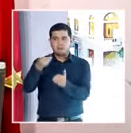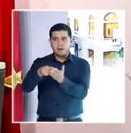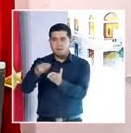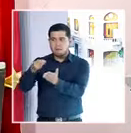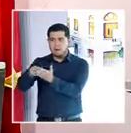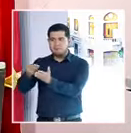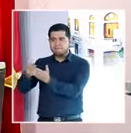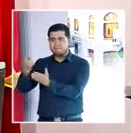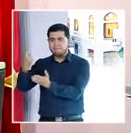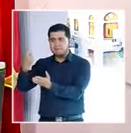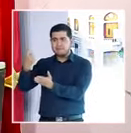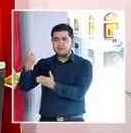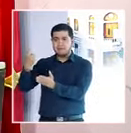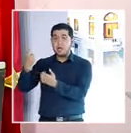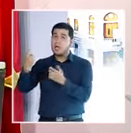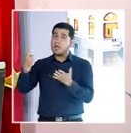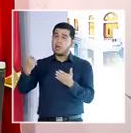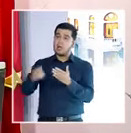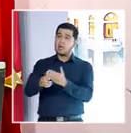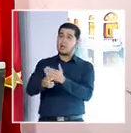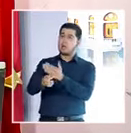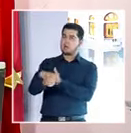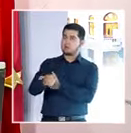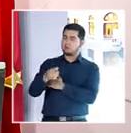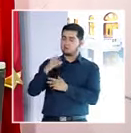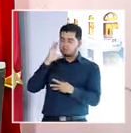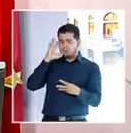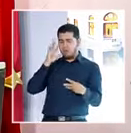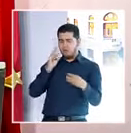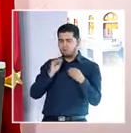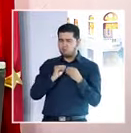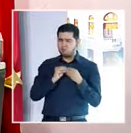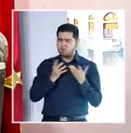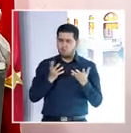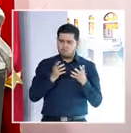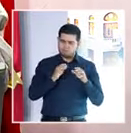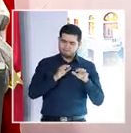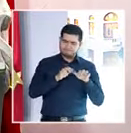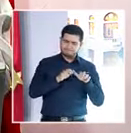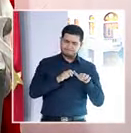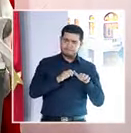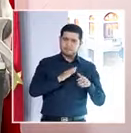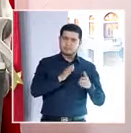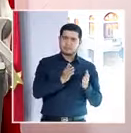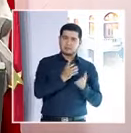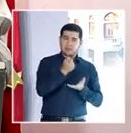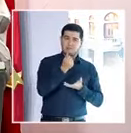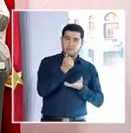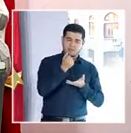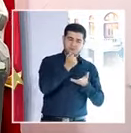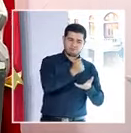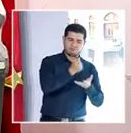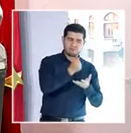presentar al Ministerio de Hacienda y al Ministerio de Salud los requisitos para poder ser avalados y